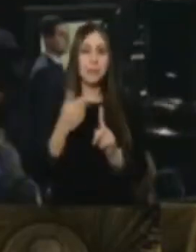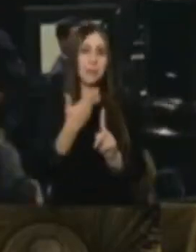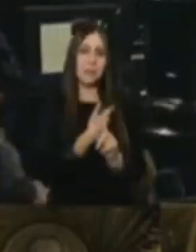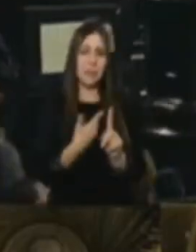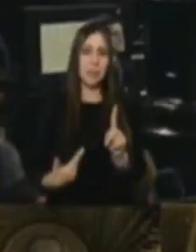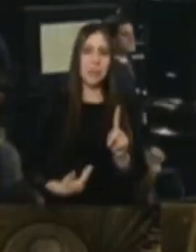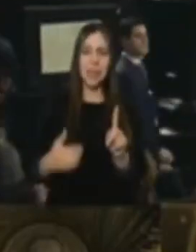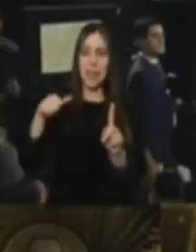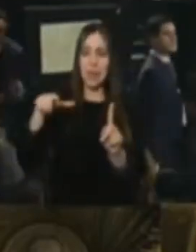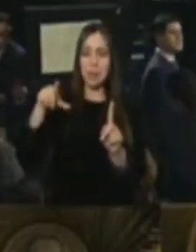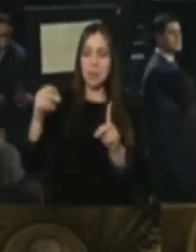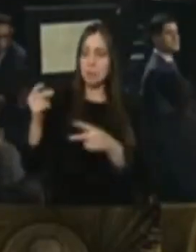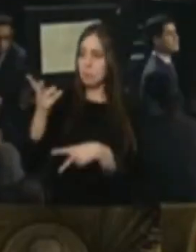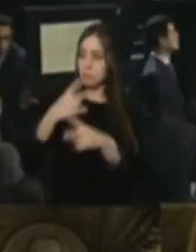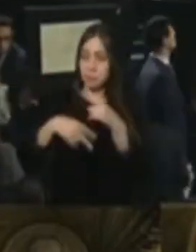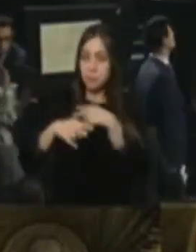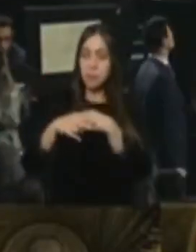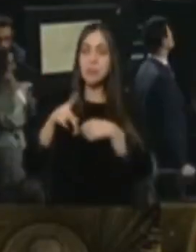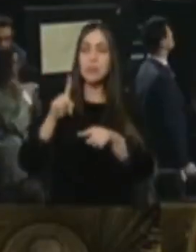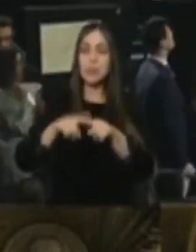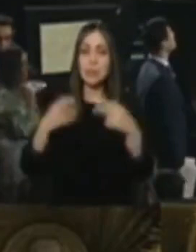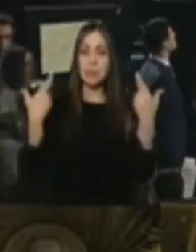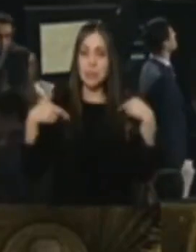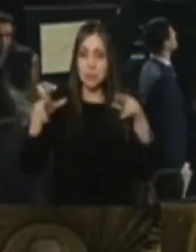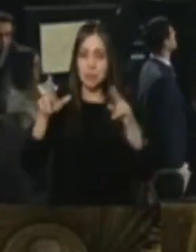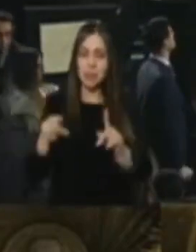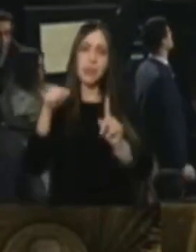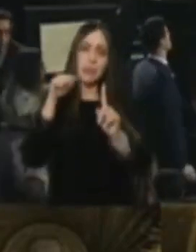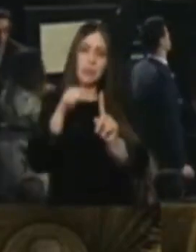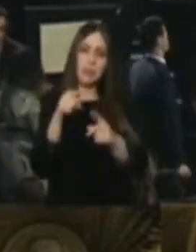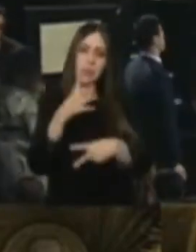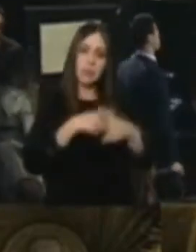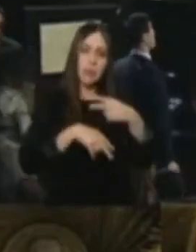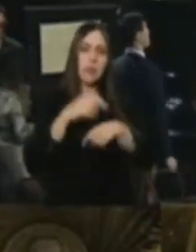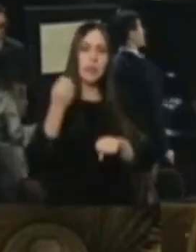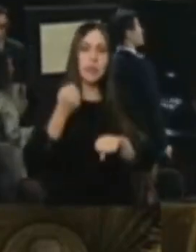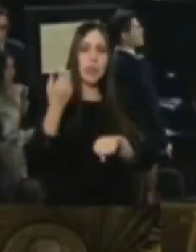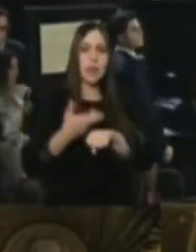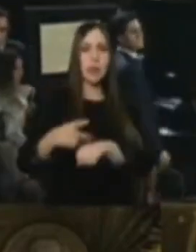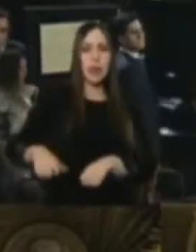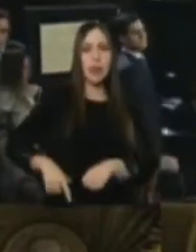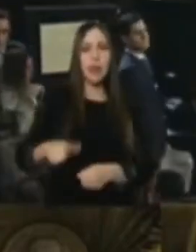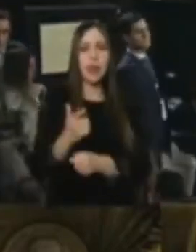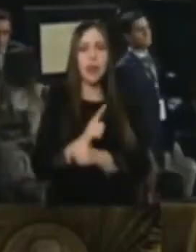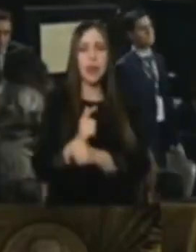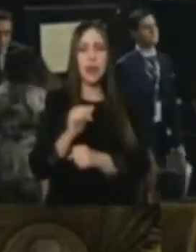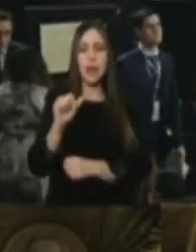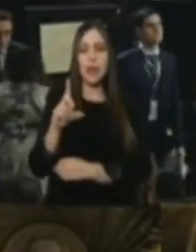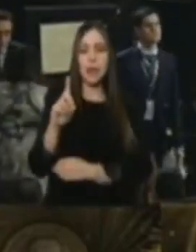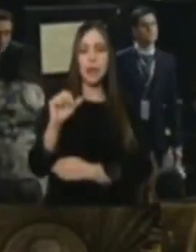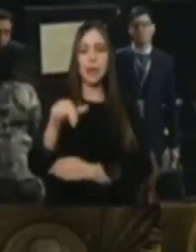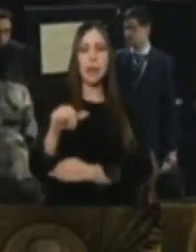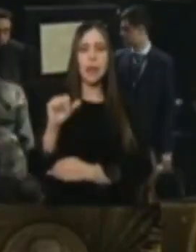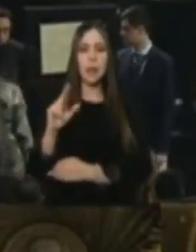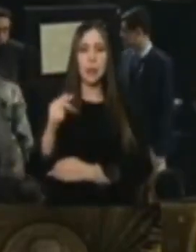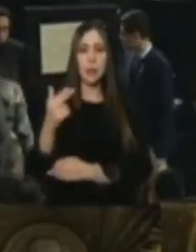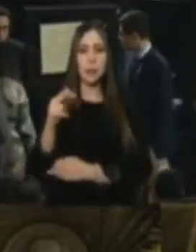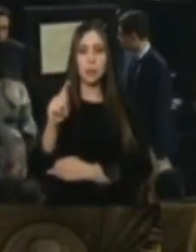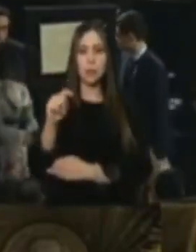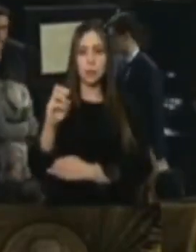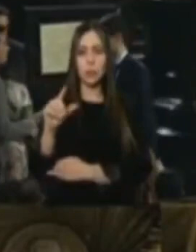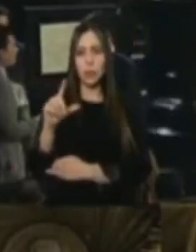Manuel López Obrador, asiste el secretario de Gobernación, el licenciado Adán Augusto López Hernández.